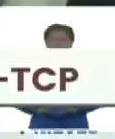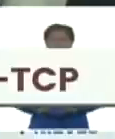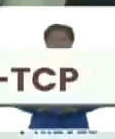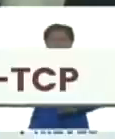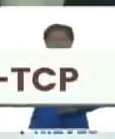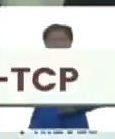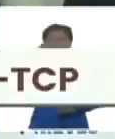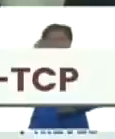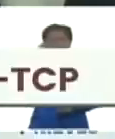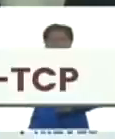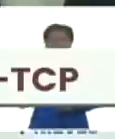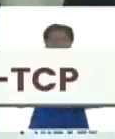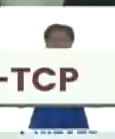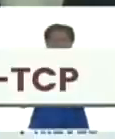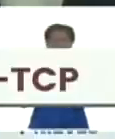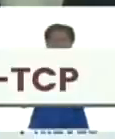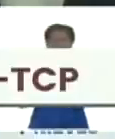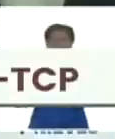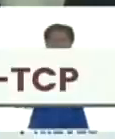compañero ya fallecido.